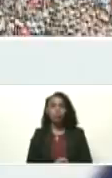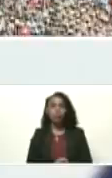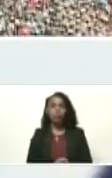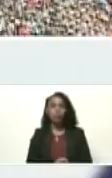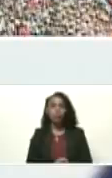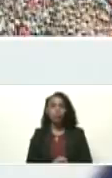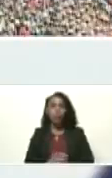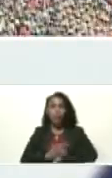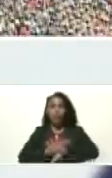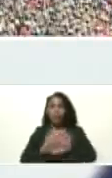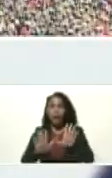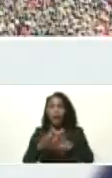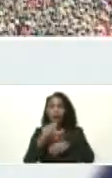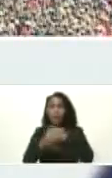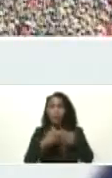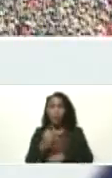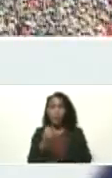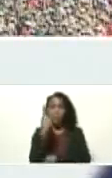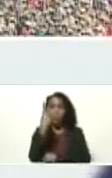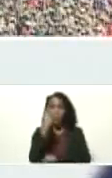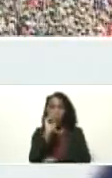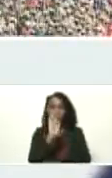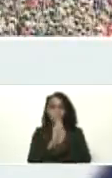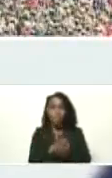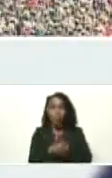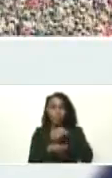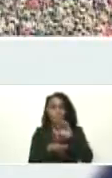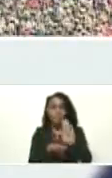Ya dimos un primer paso.